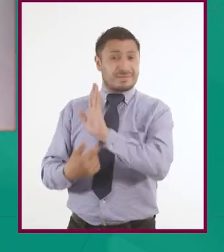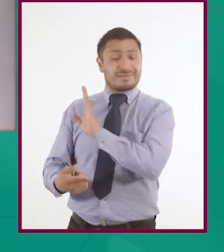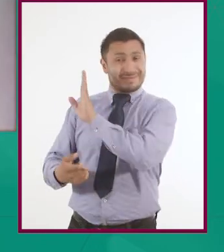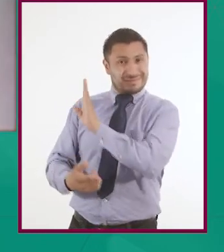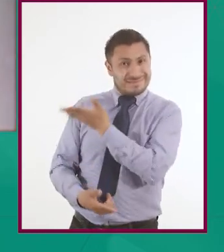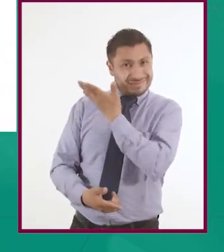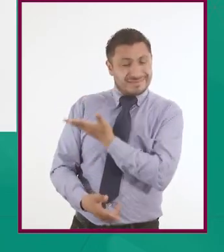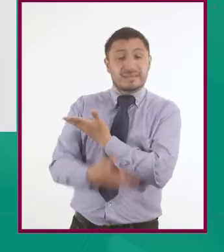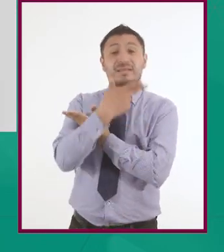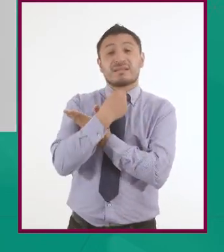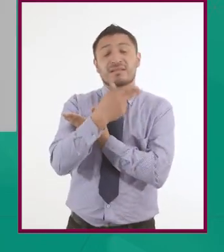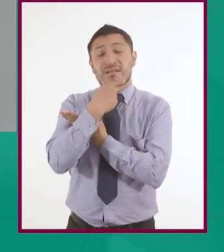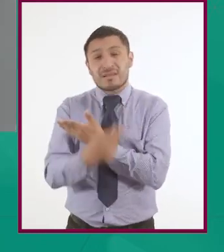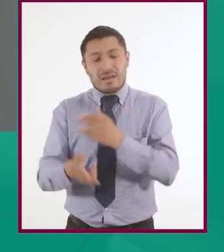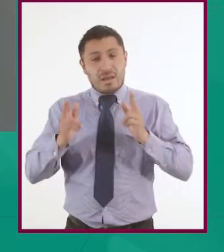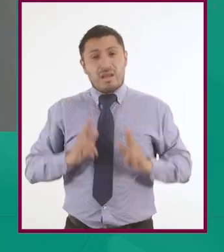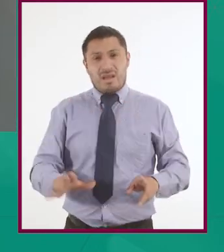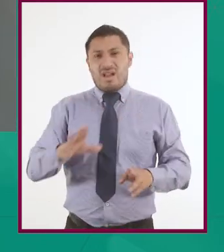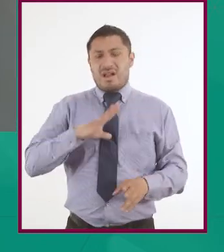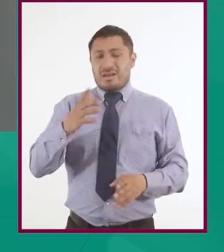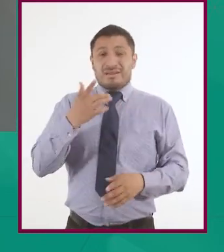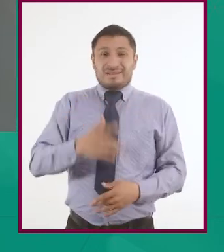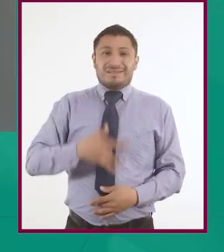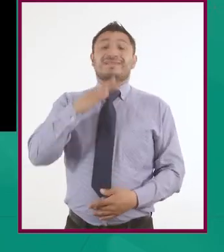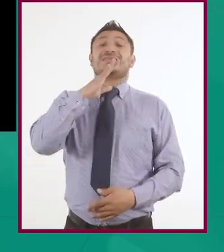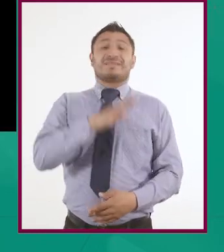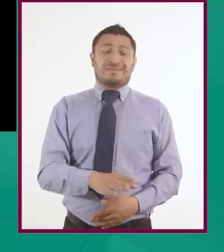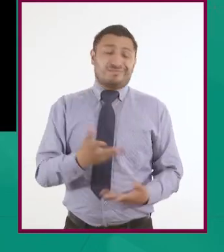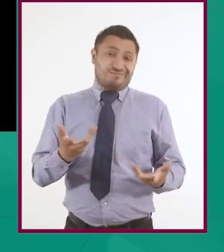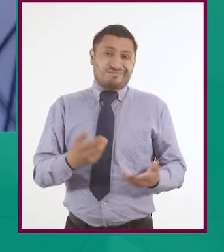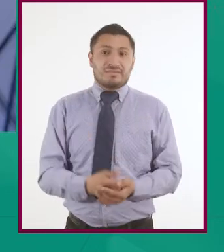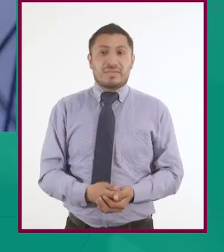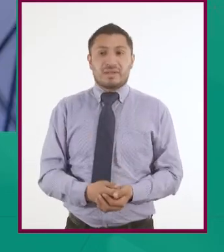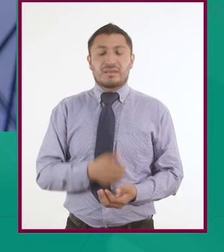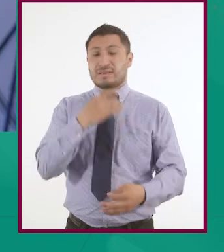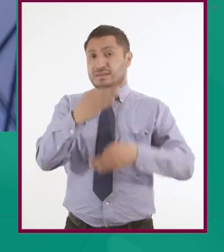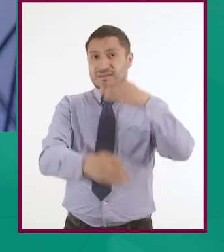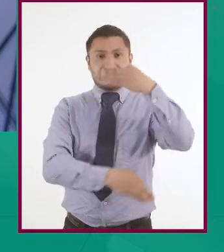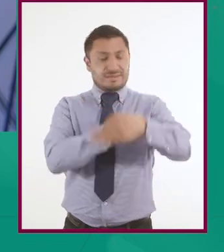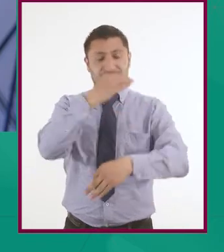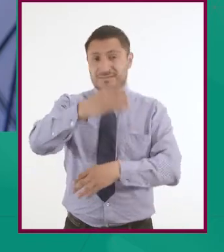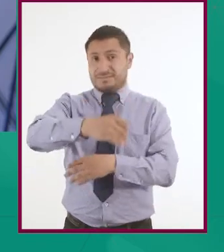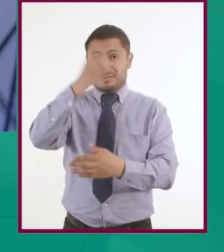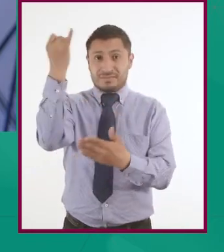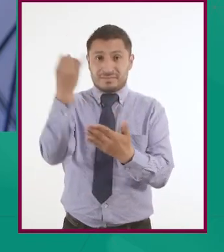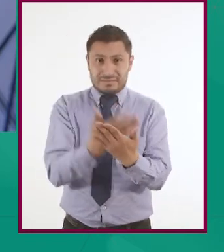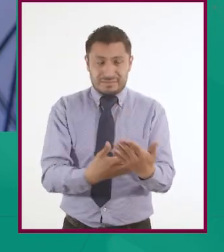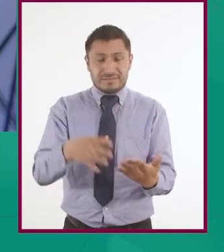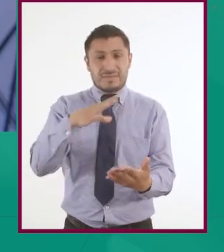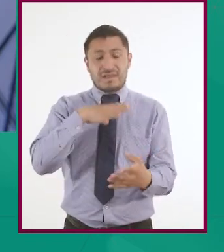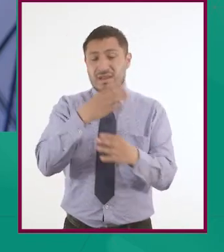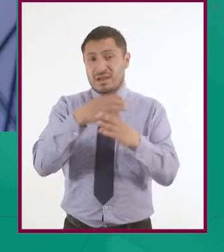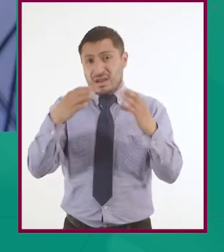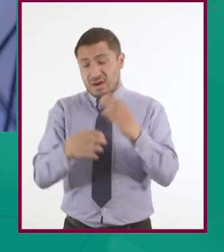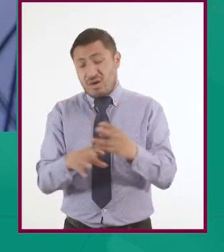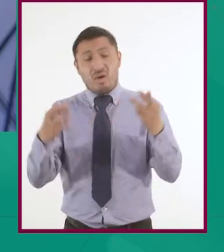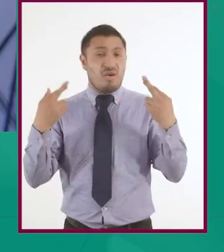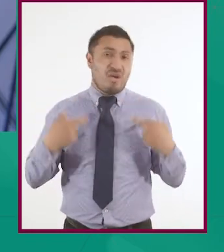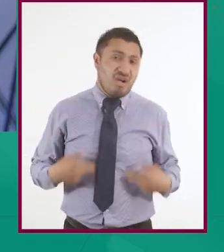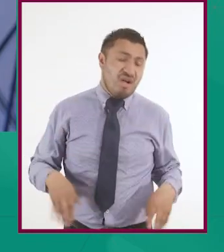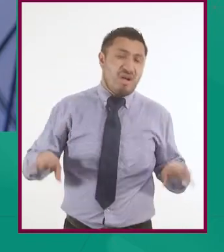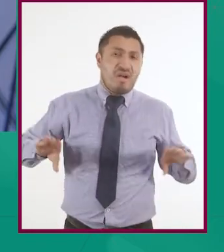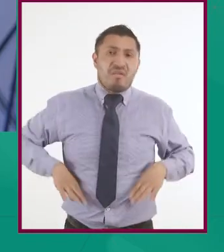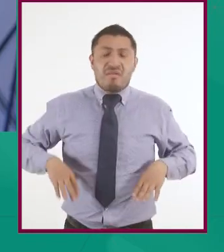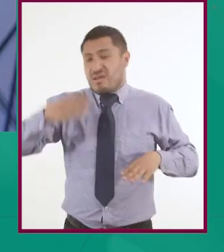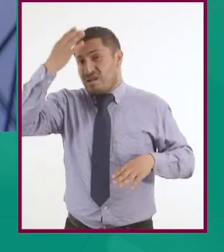herido expresa lo incómodo que se siente. En todas estas imágenes, los objetos, ropa,